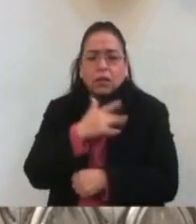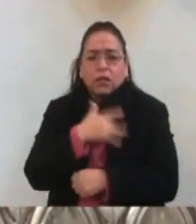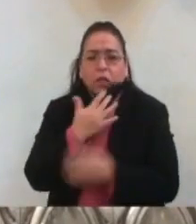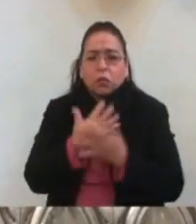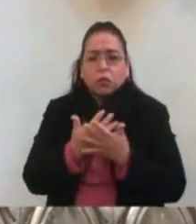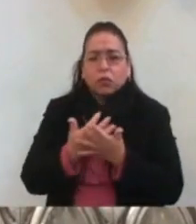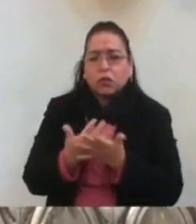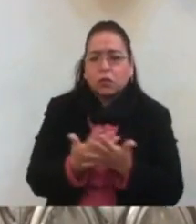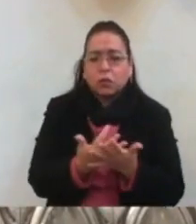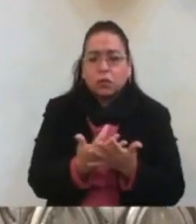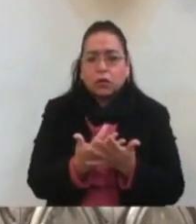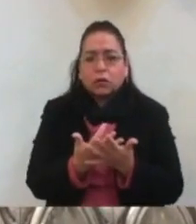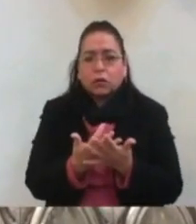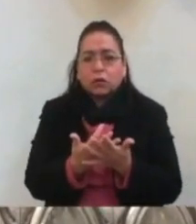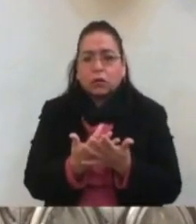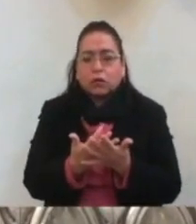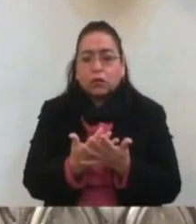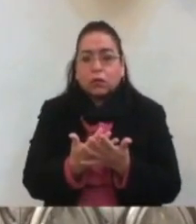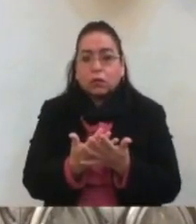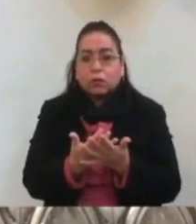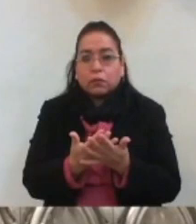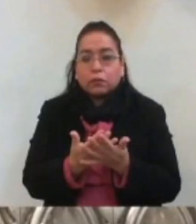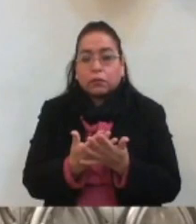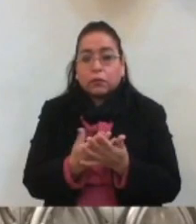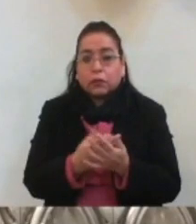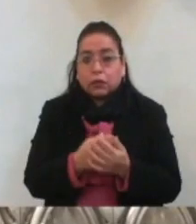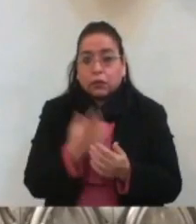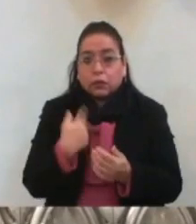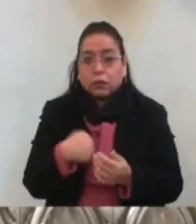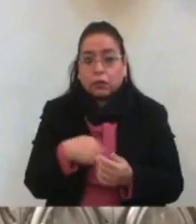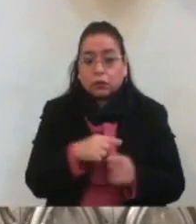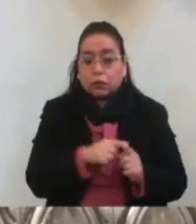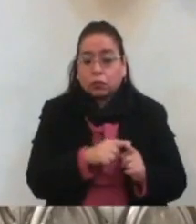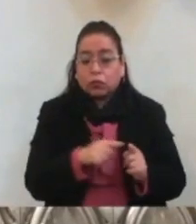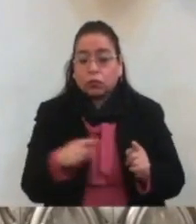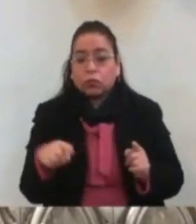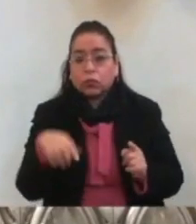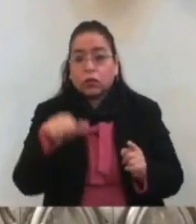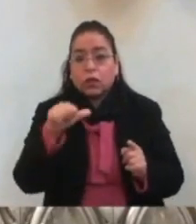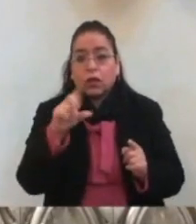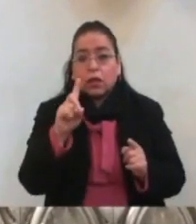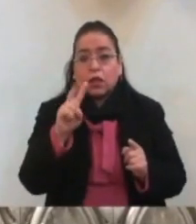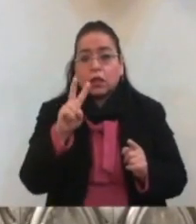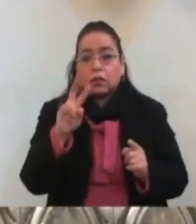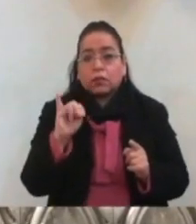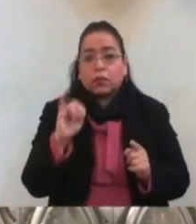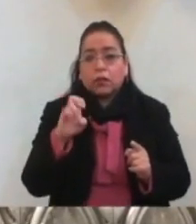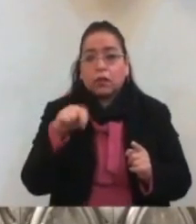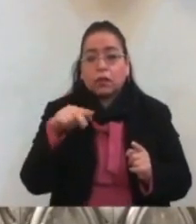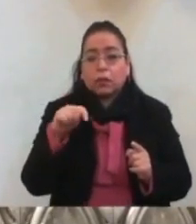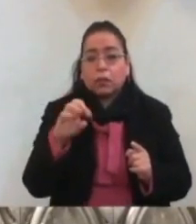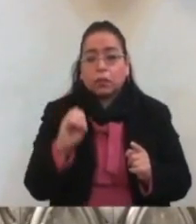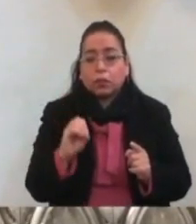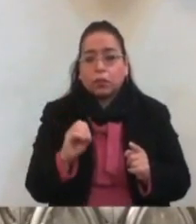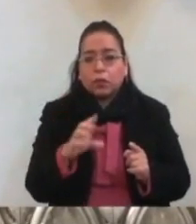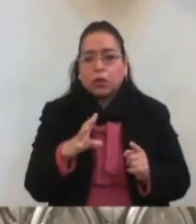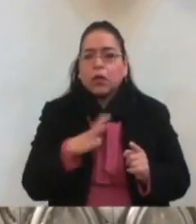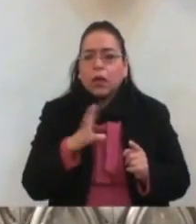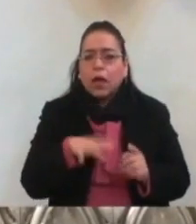vivimos este santo tiempo del adviento qué tiene que acrecentar en